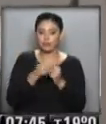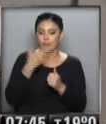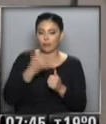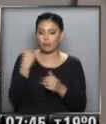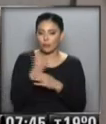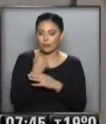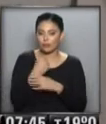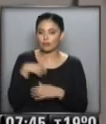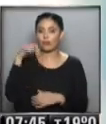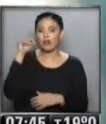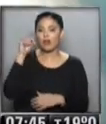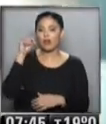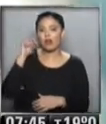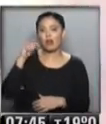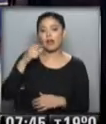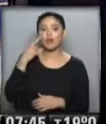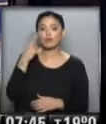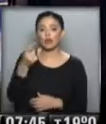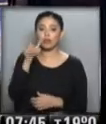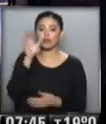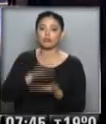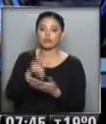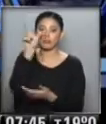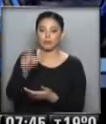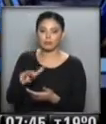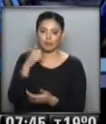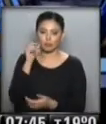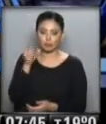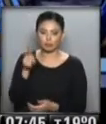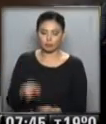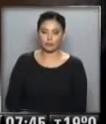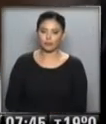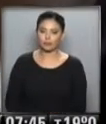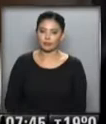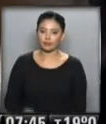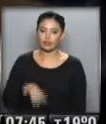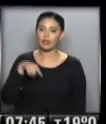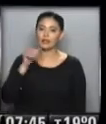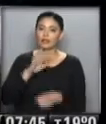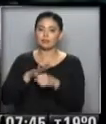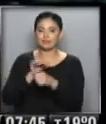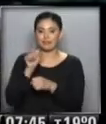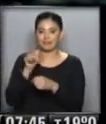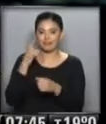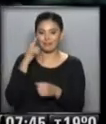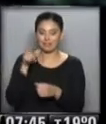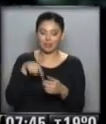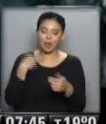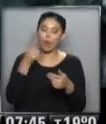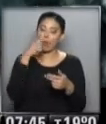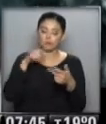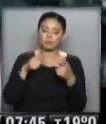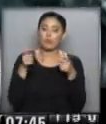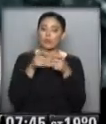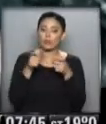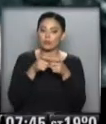aquí podés conocer distintos aspectos de la historia de René Laván y, por qué no, también su lugar en el mundo, su casa en Tandil. Y para el final, bomba,